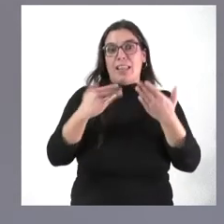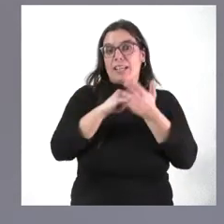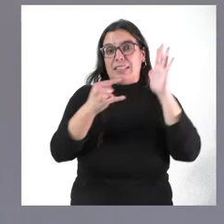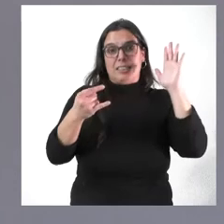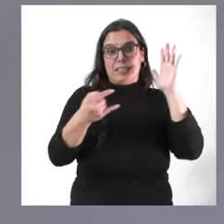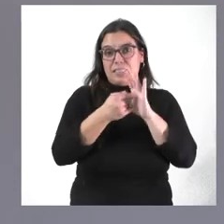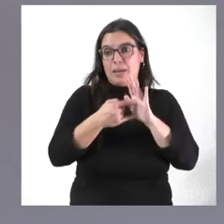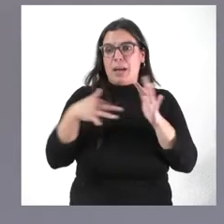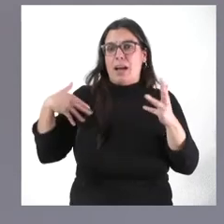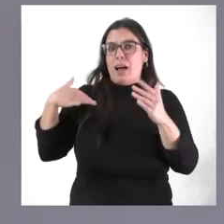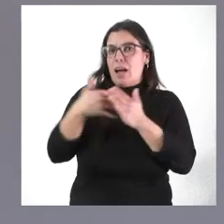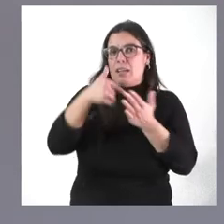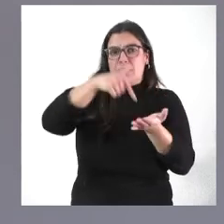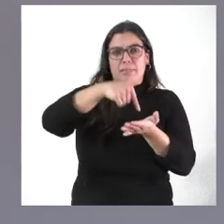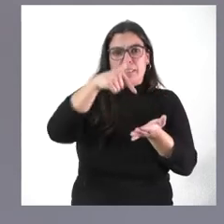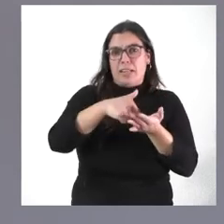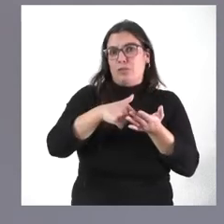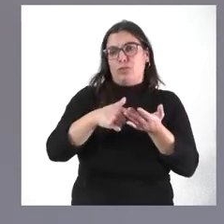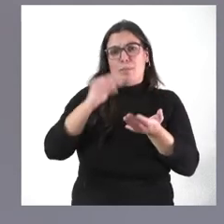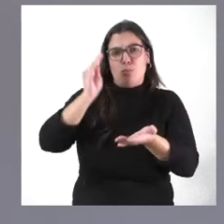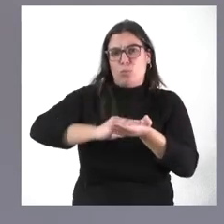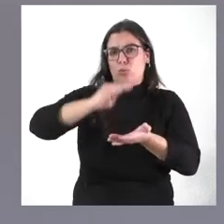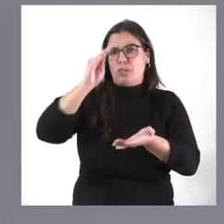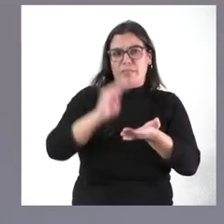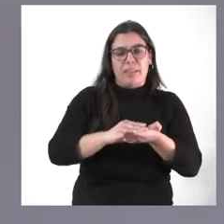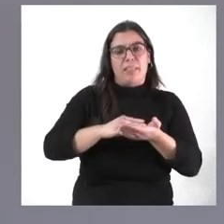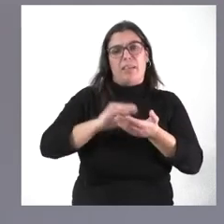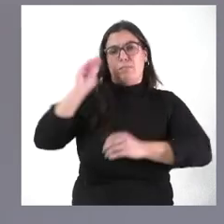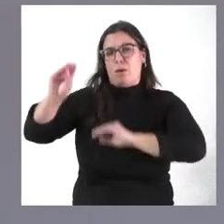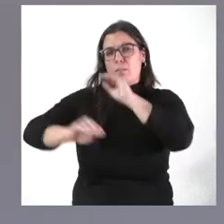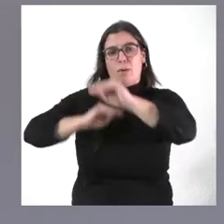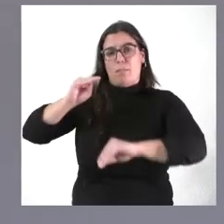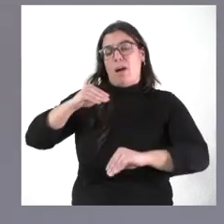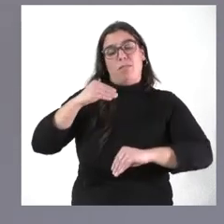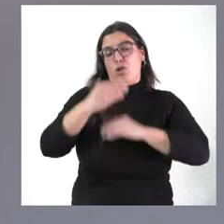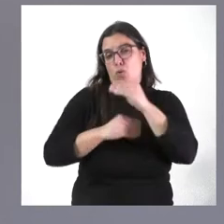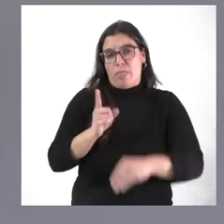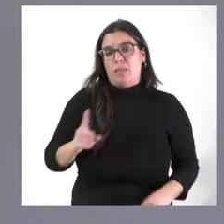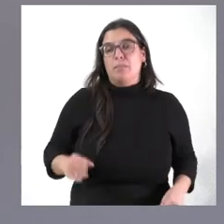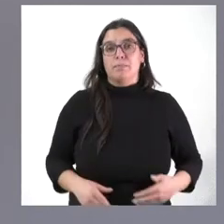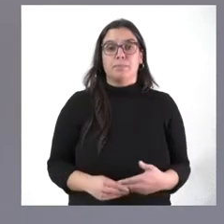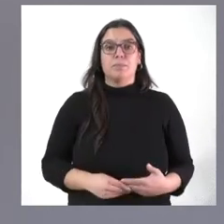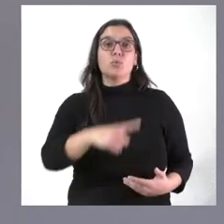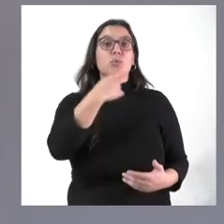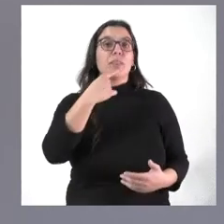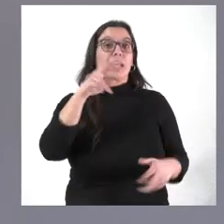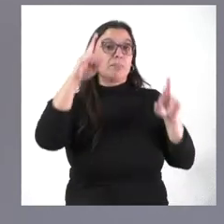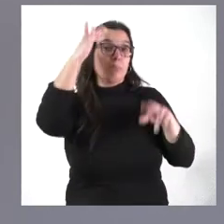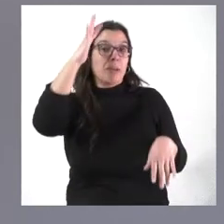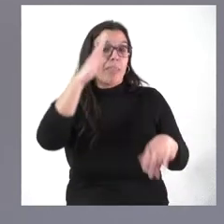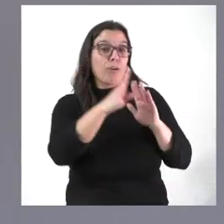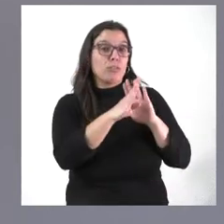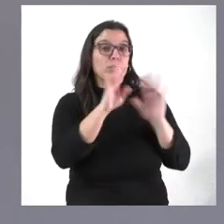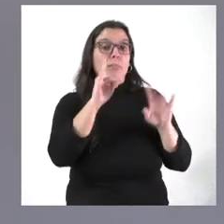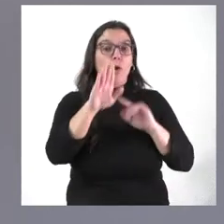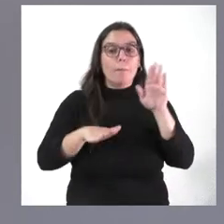reivindicando todas las comunidades autónomas una y otra vez a través de varios instrumentos que no están utilizando suficientemente y dice que no pierde la esperanza Pero entonces cuál sería el